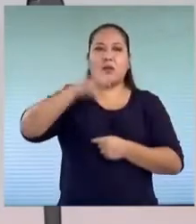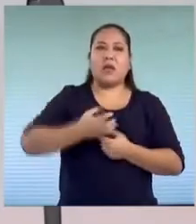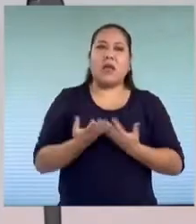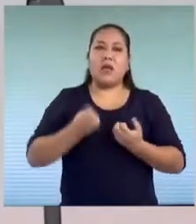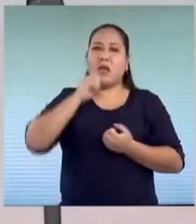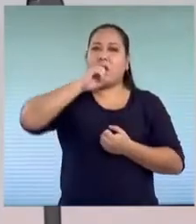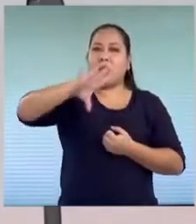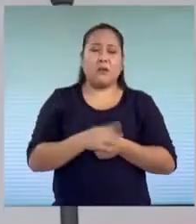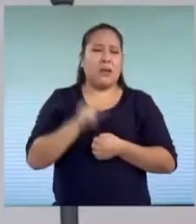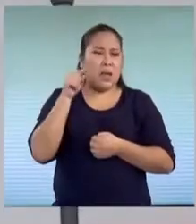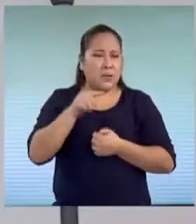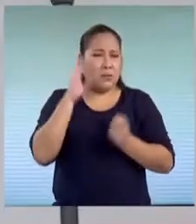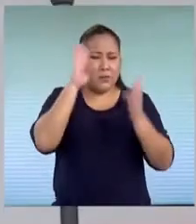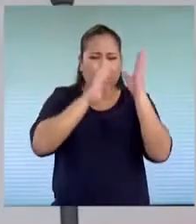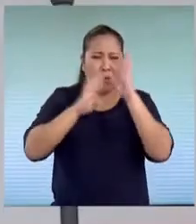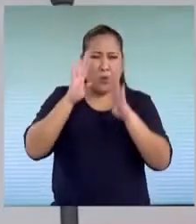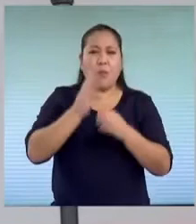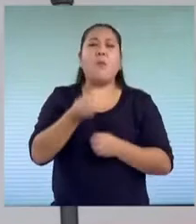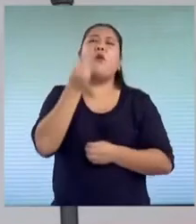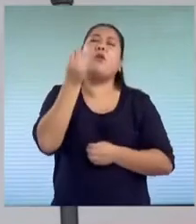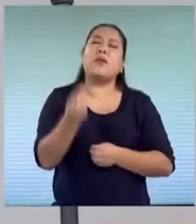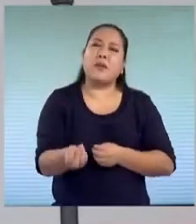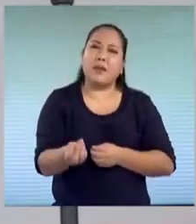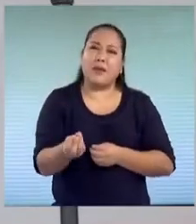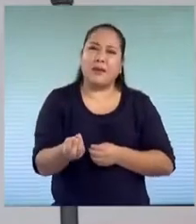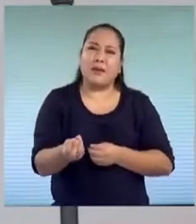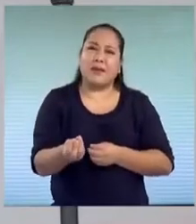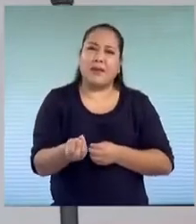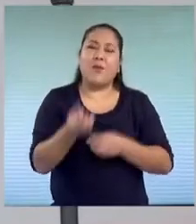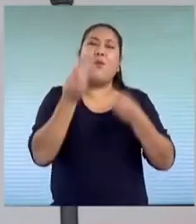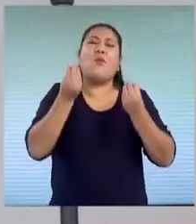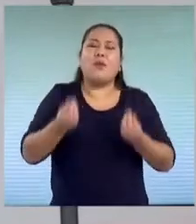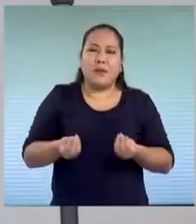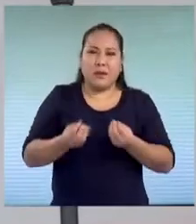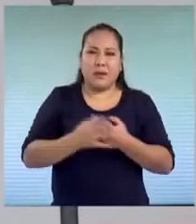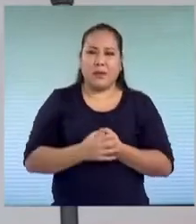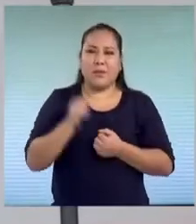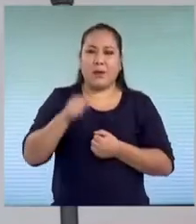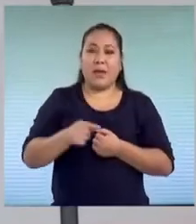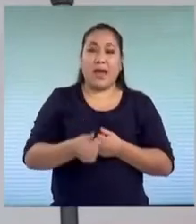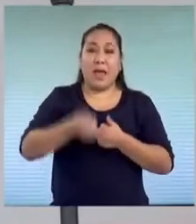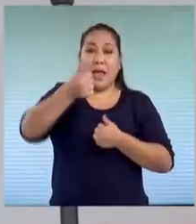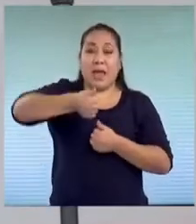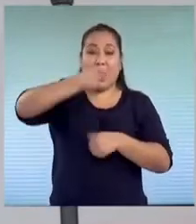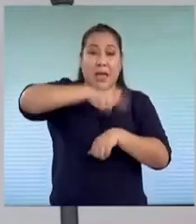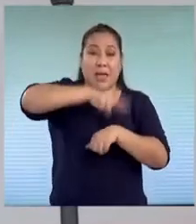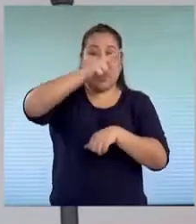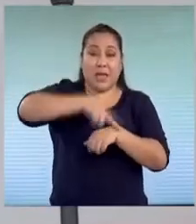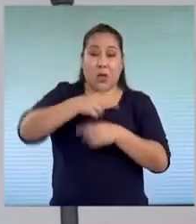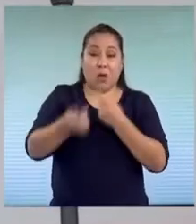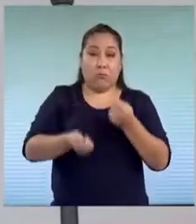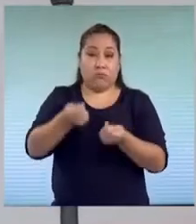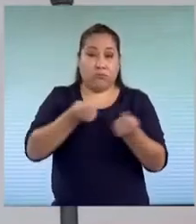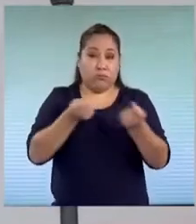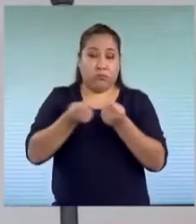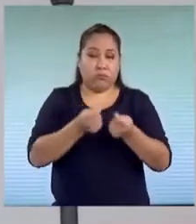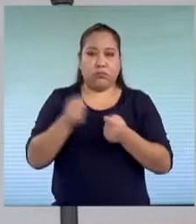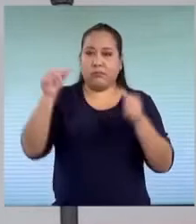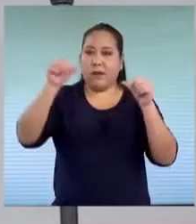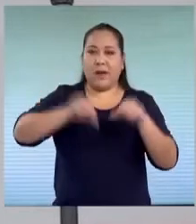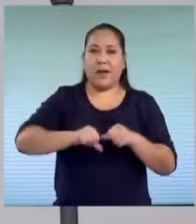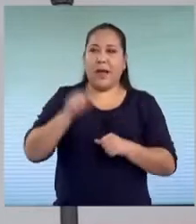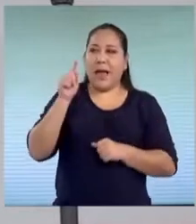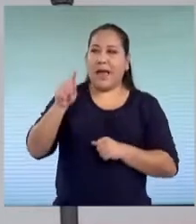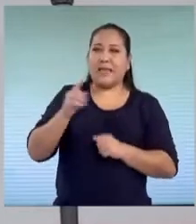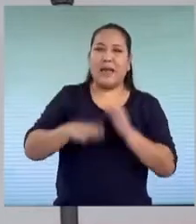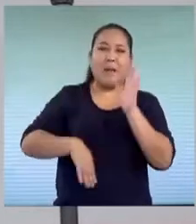a todo el Perú. Entre otras cosas, a la incapacidad de sus gobiernos regionales. Ahí están las más